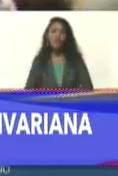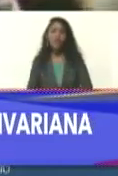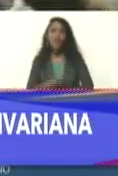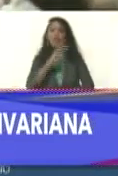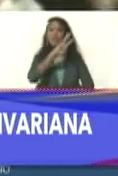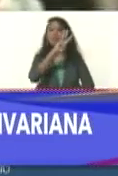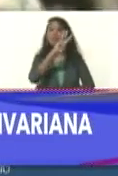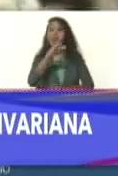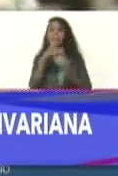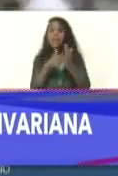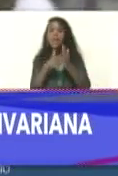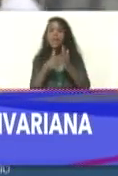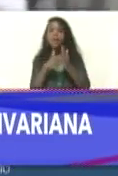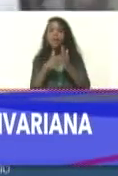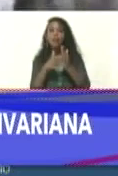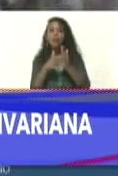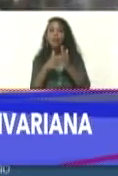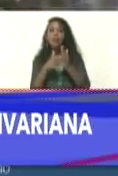3.000